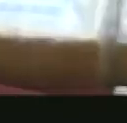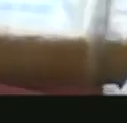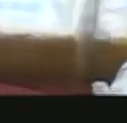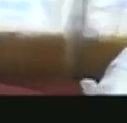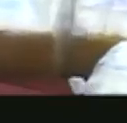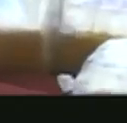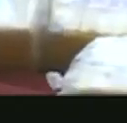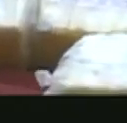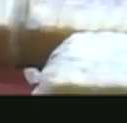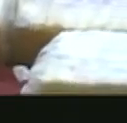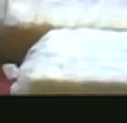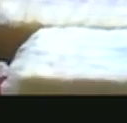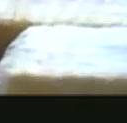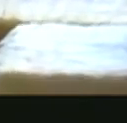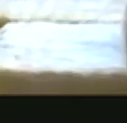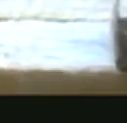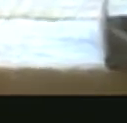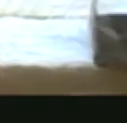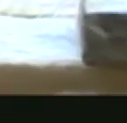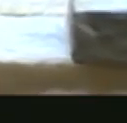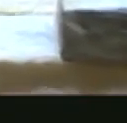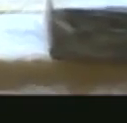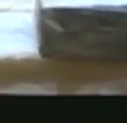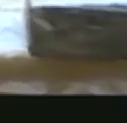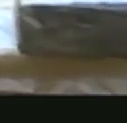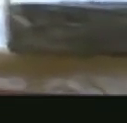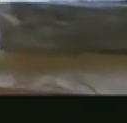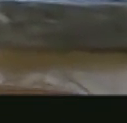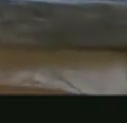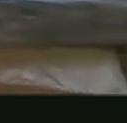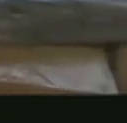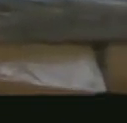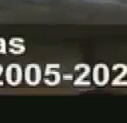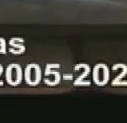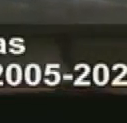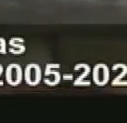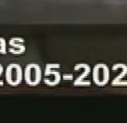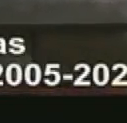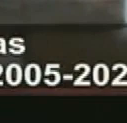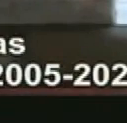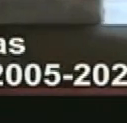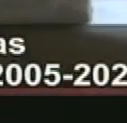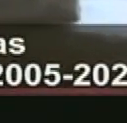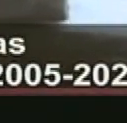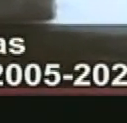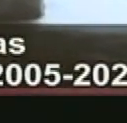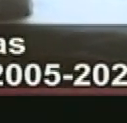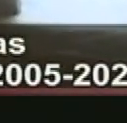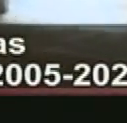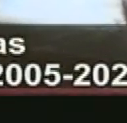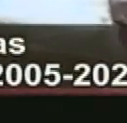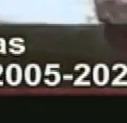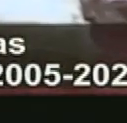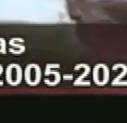ciudadana en perfecta unión cívico-militar policial han incautado 813.000